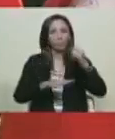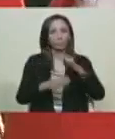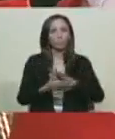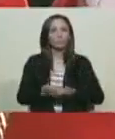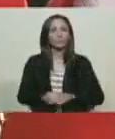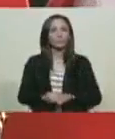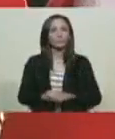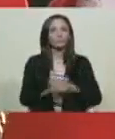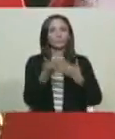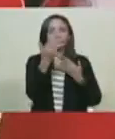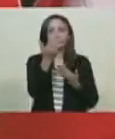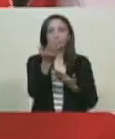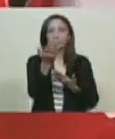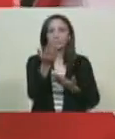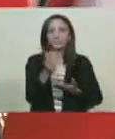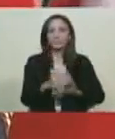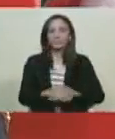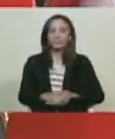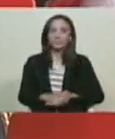Joana Lucía,